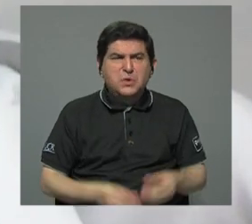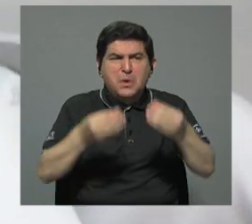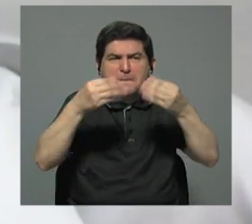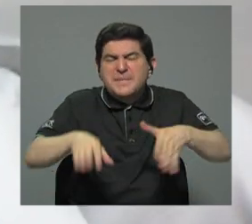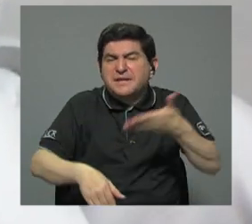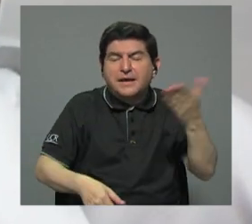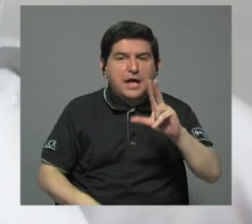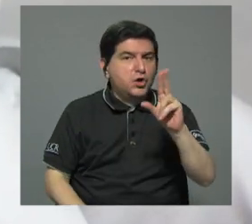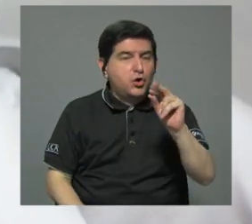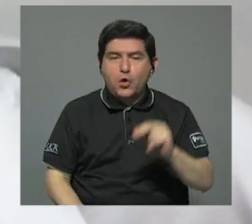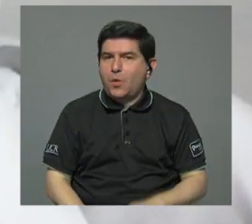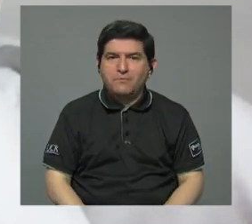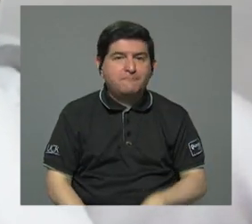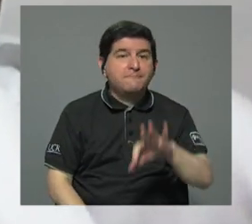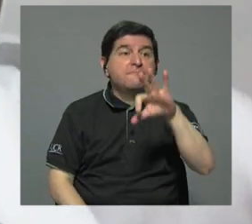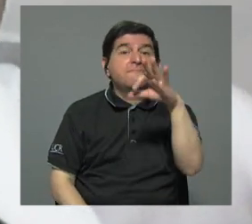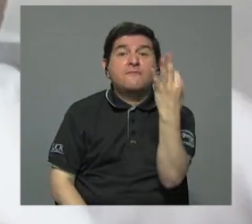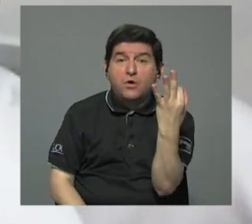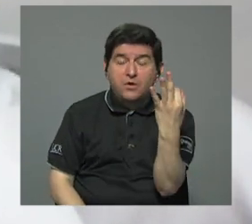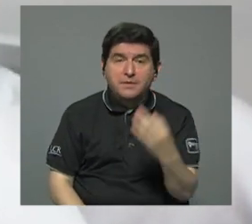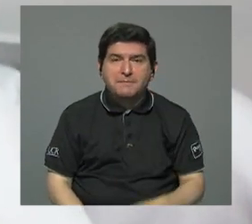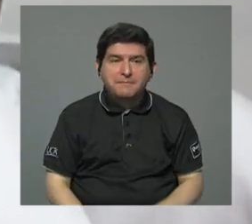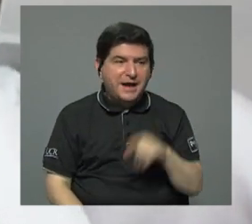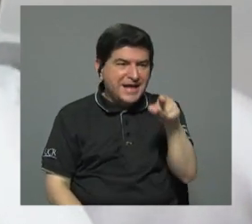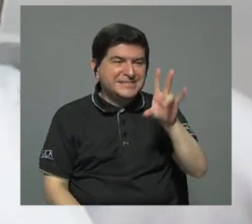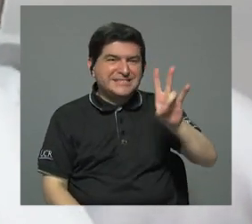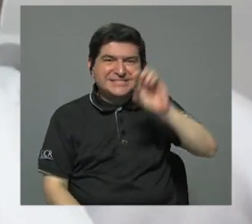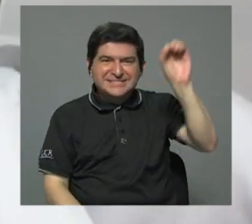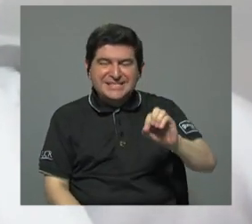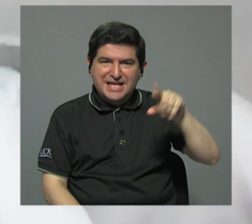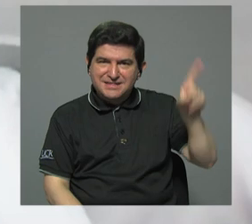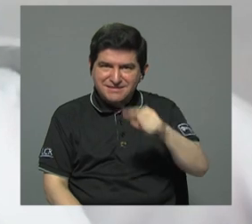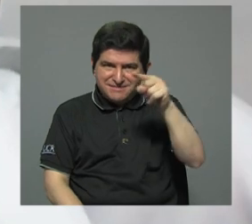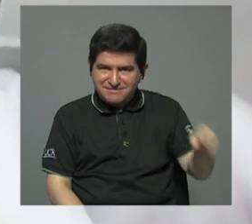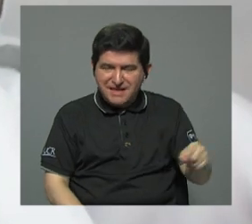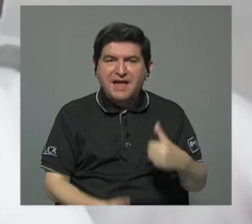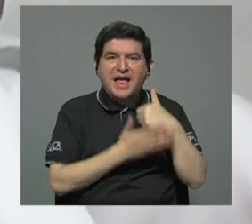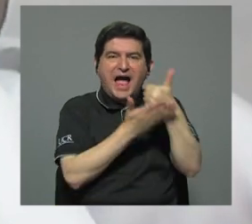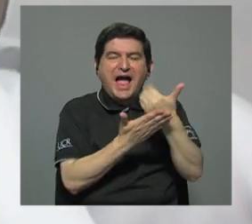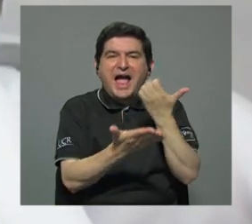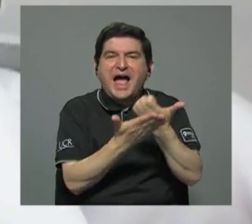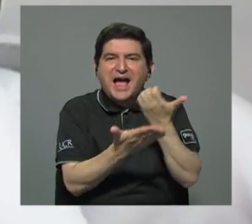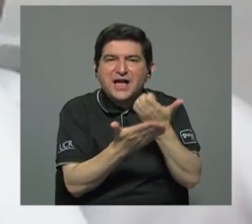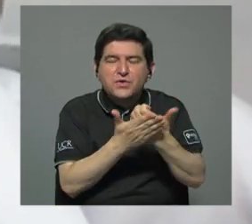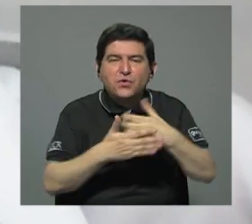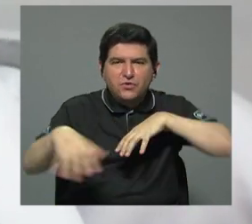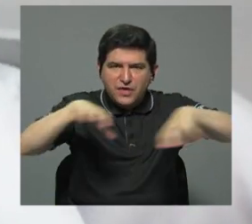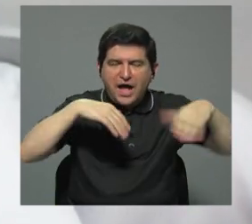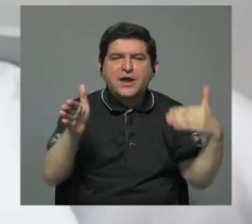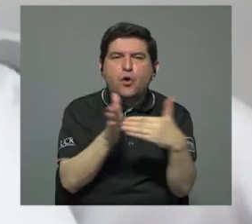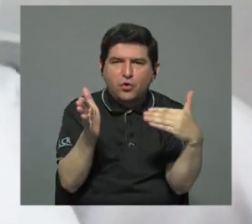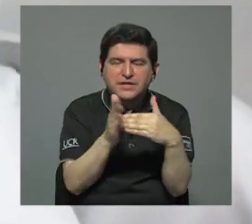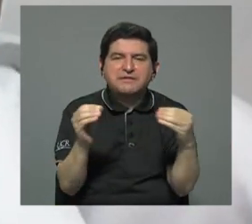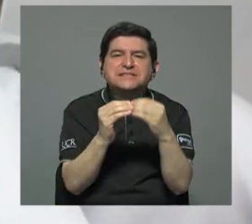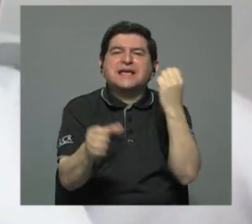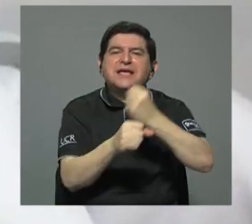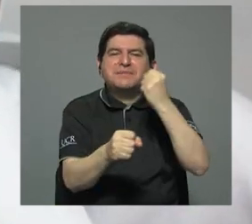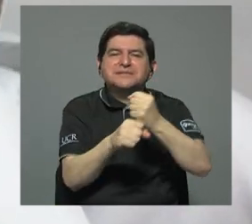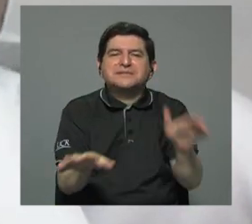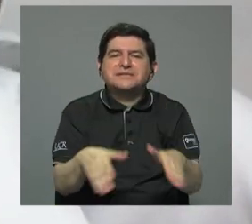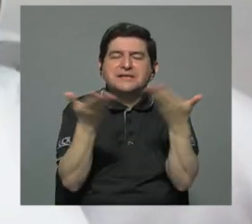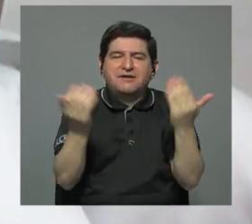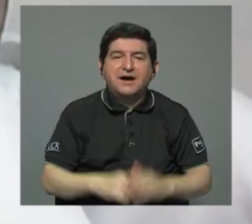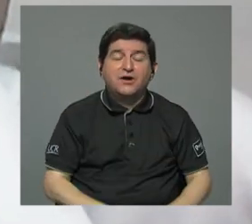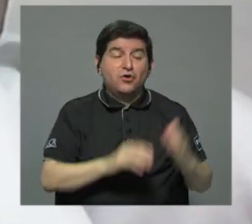perderíamos? No, veámoslo como una manera de, si quitamos ese 7%, ¿cómo podemos ayudar a la economía a reactivarse y a generar más empleo? Porque